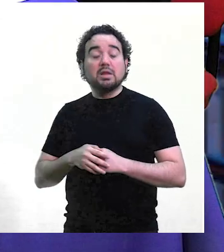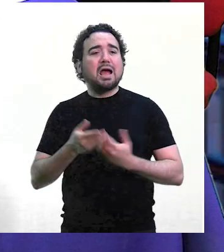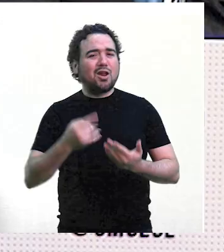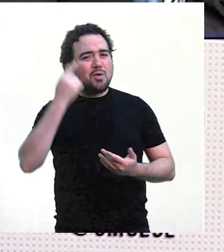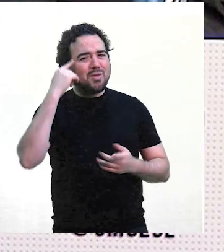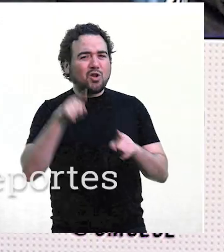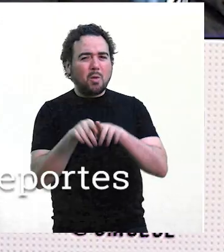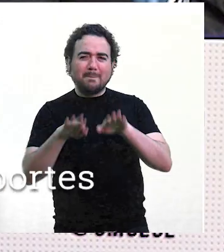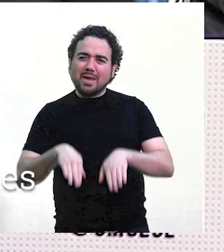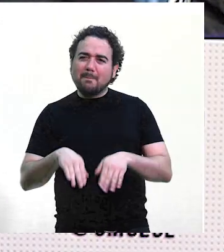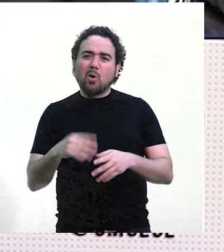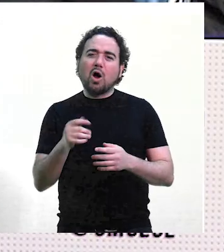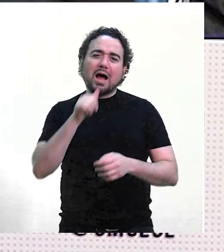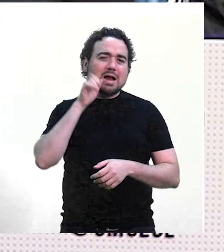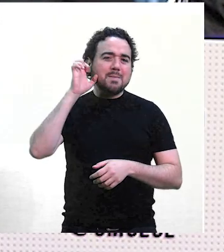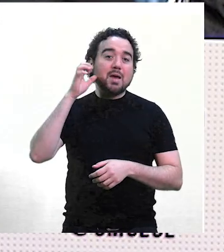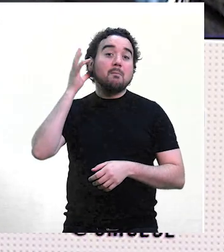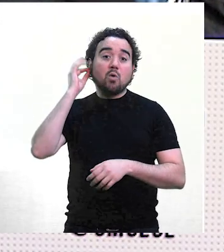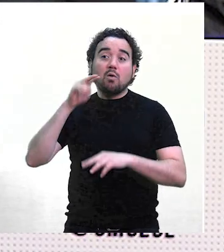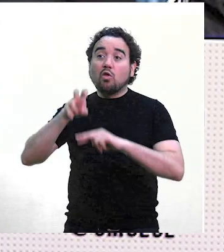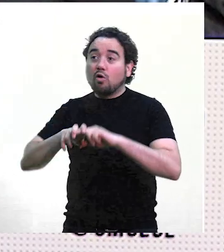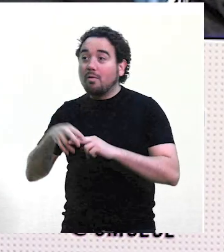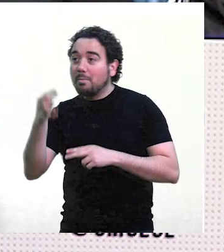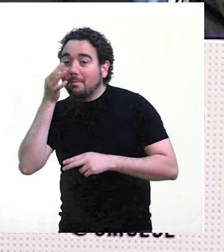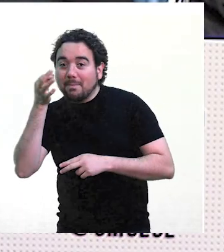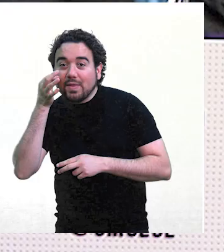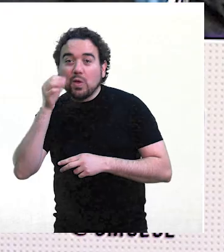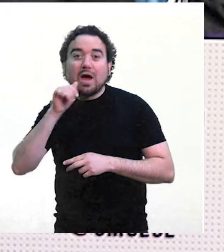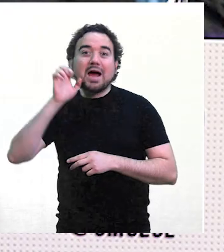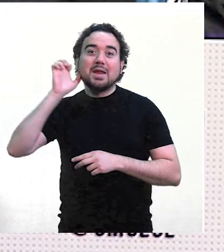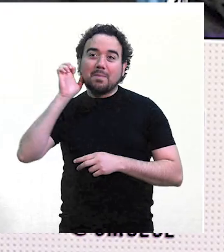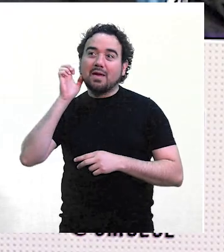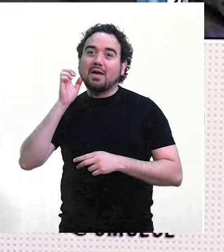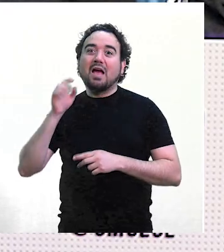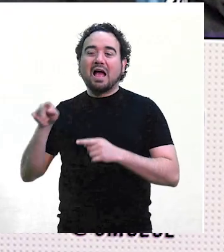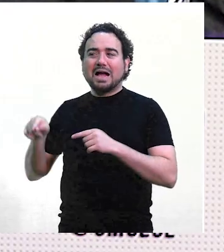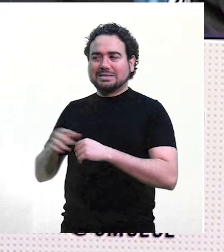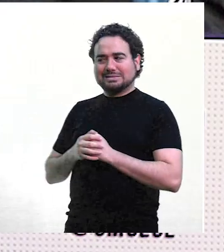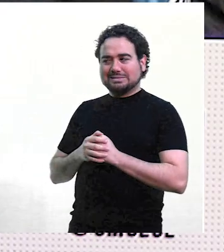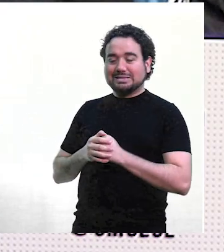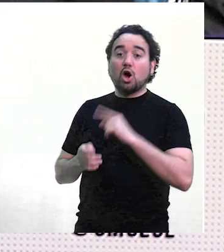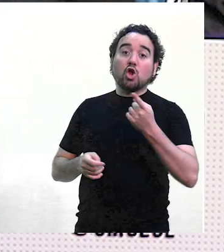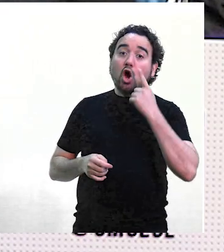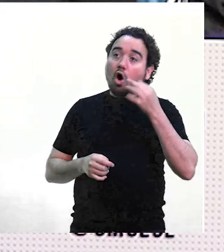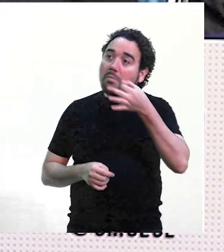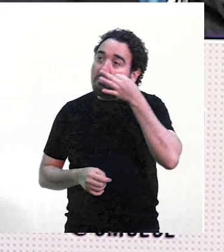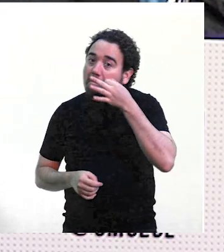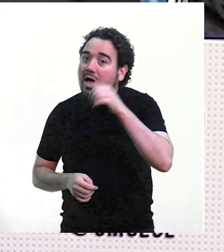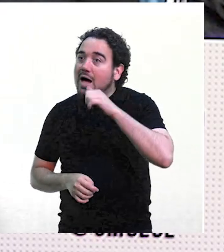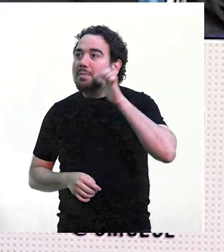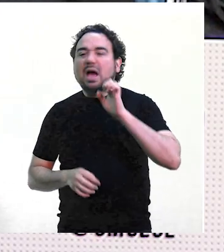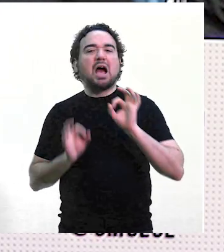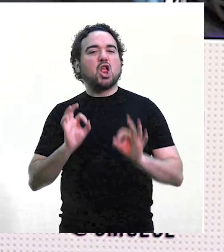ahora que lo pienso, también tiene la misma lógica con el anime. Pues, como una mujer que ve anime se le ve de otra forma que a un hombre que ve